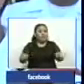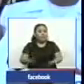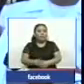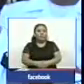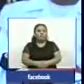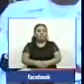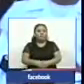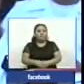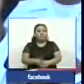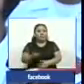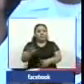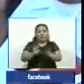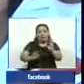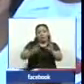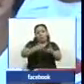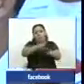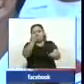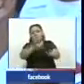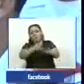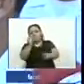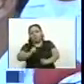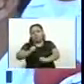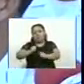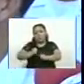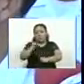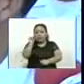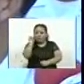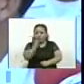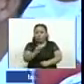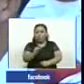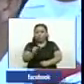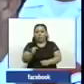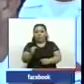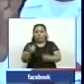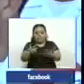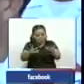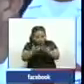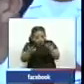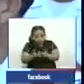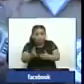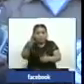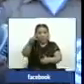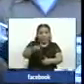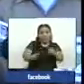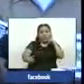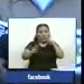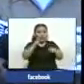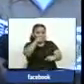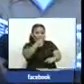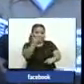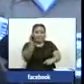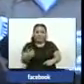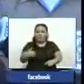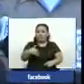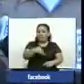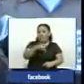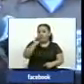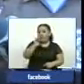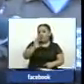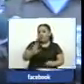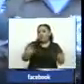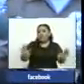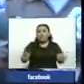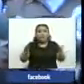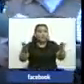unos abandonaron la Fuerza Armada y a esa parte es la que se ha llegado. Por el momento el titular del Ministerio de la Defensa, Francis Merino